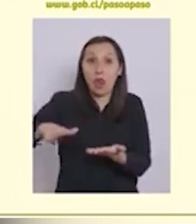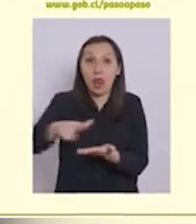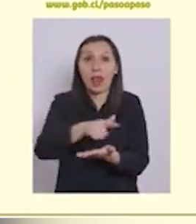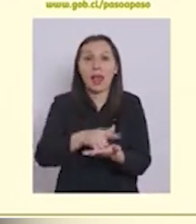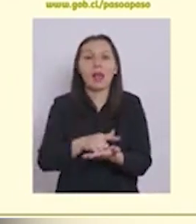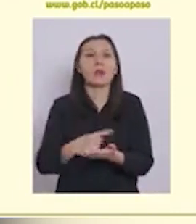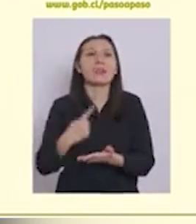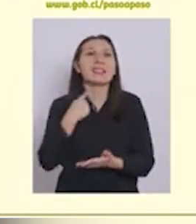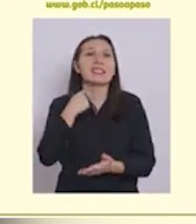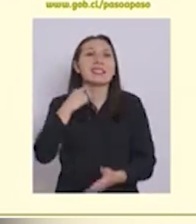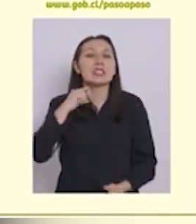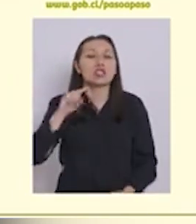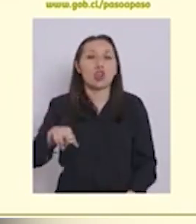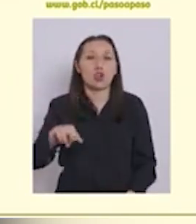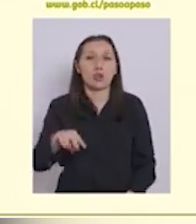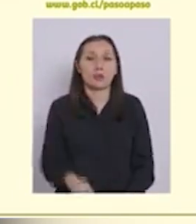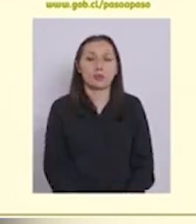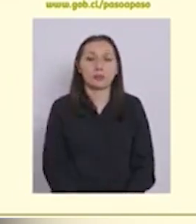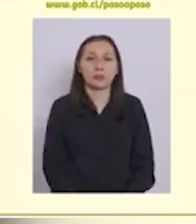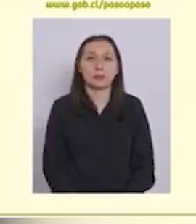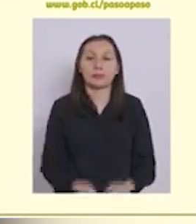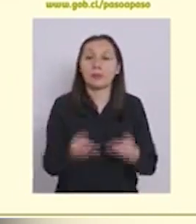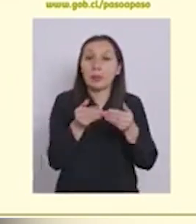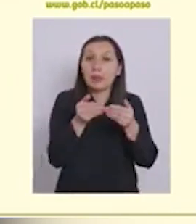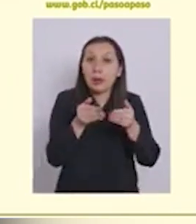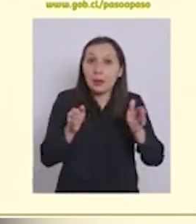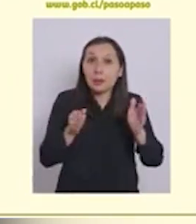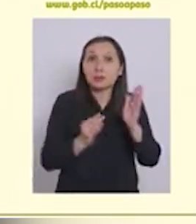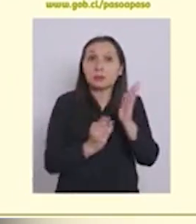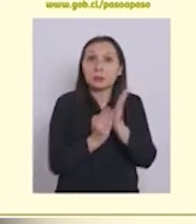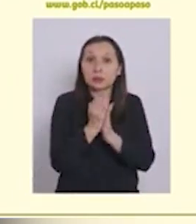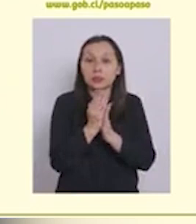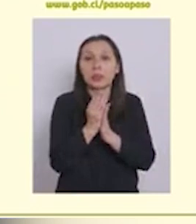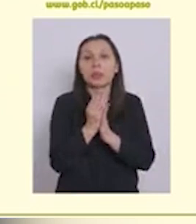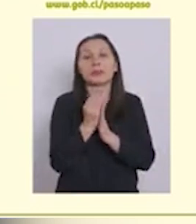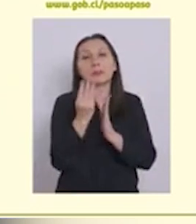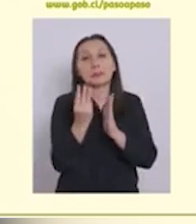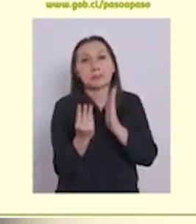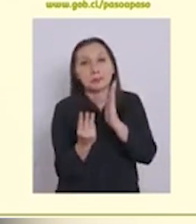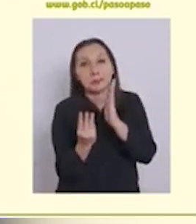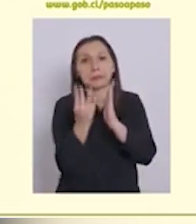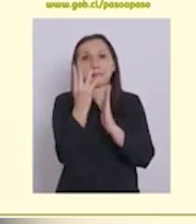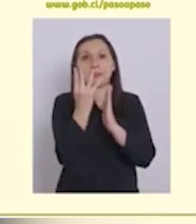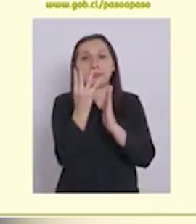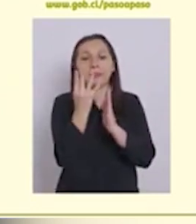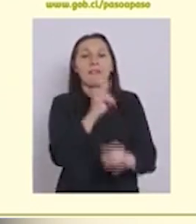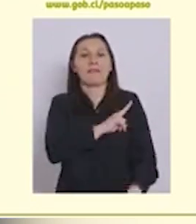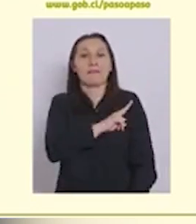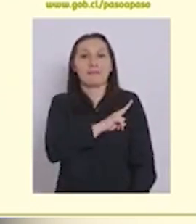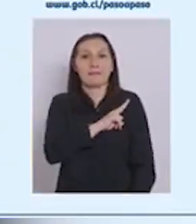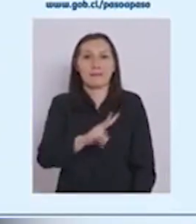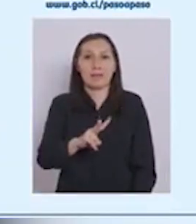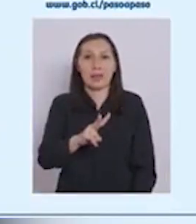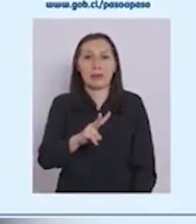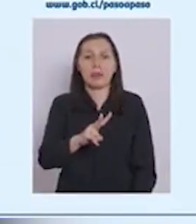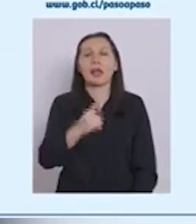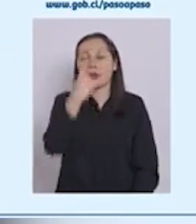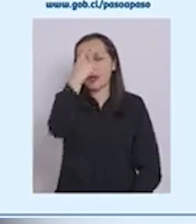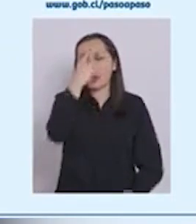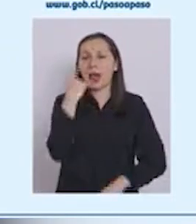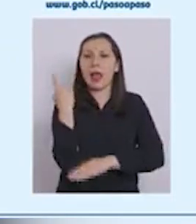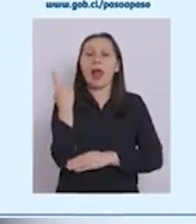los lagos la comuna de quillón avanzan apertura inicial en la región de valparaíso